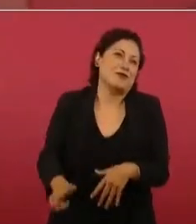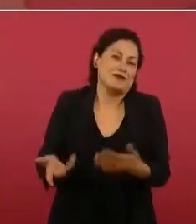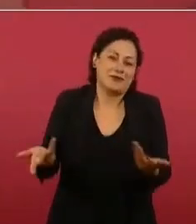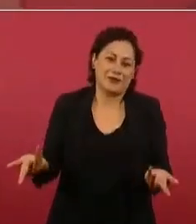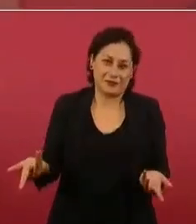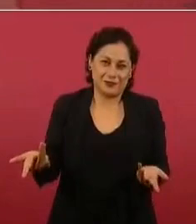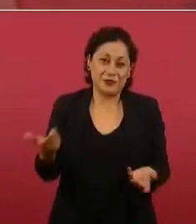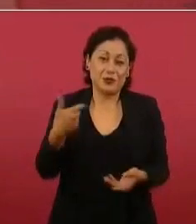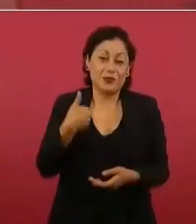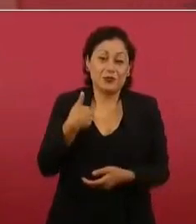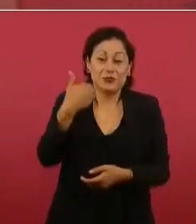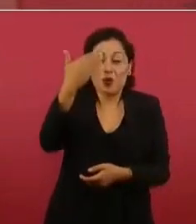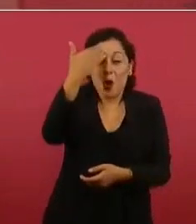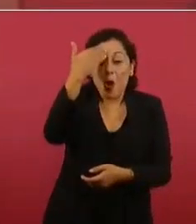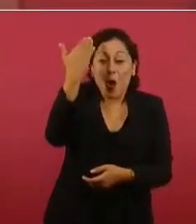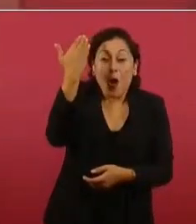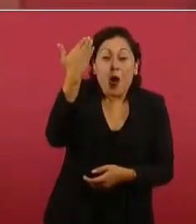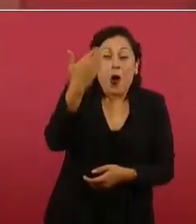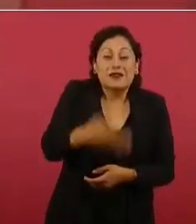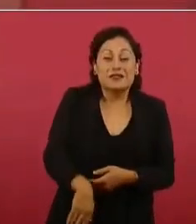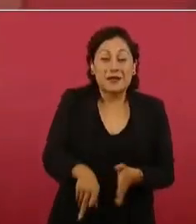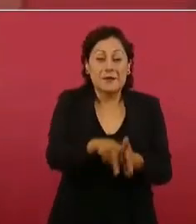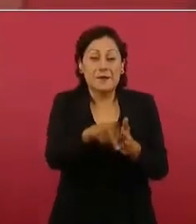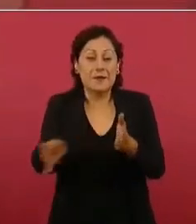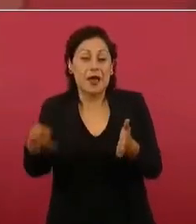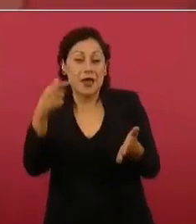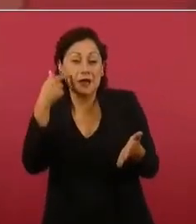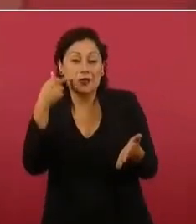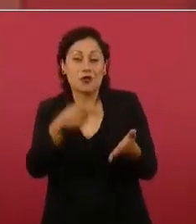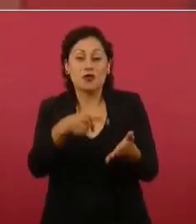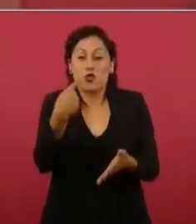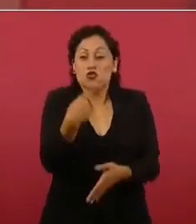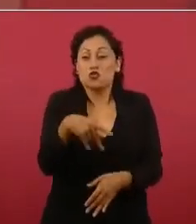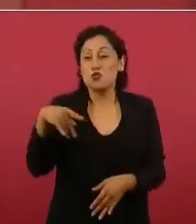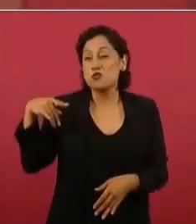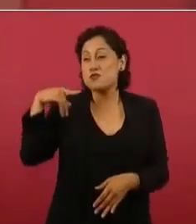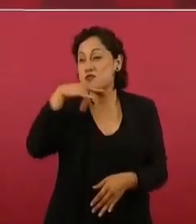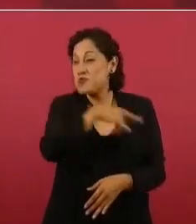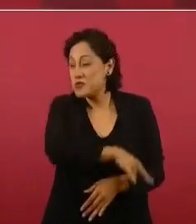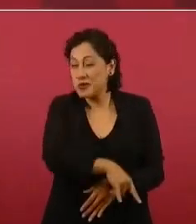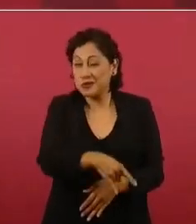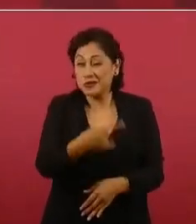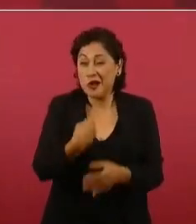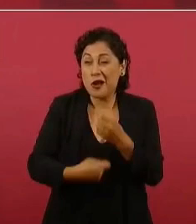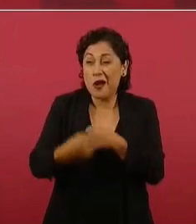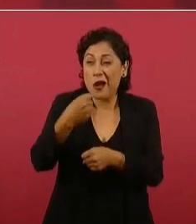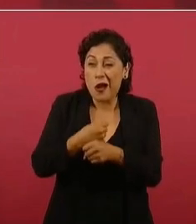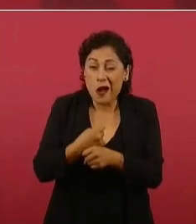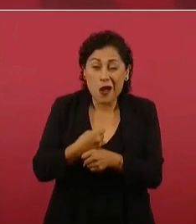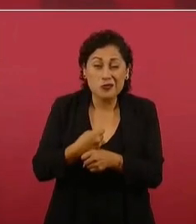conozco la hipocresía de los del Reforma desde hace años.